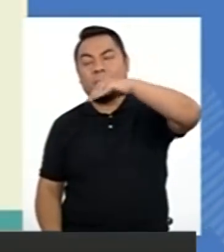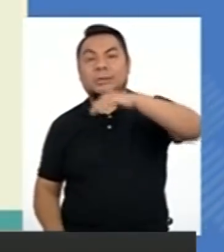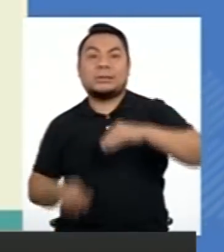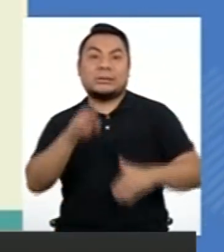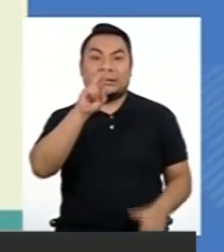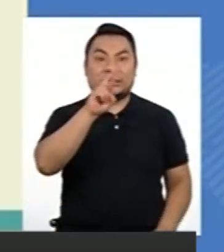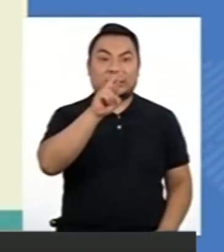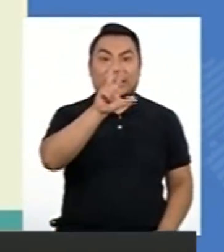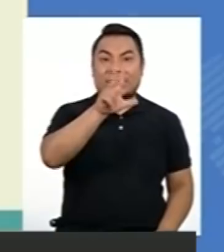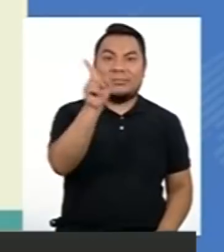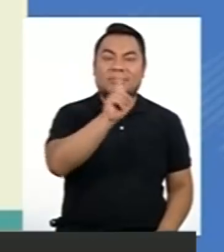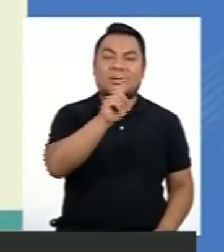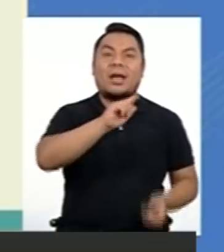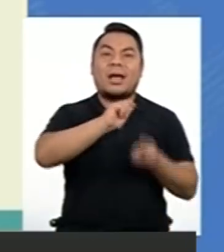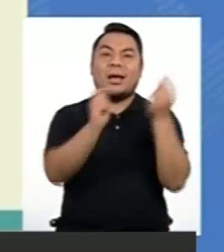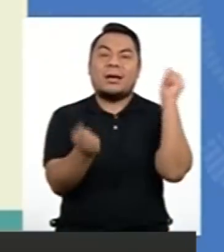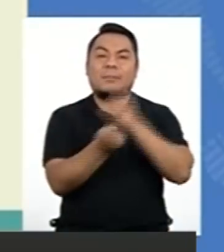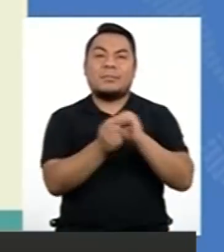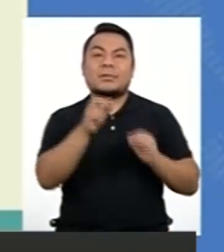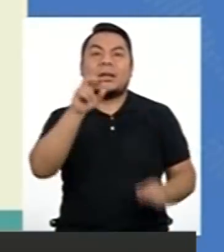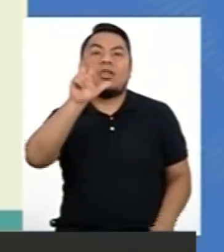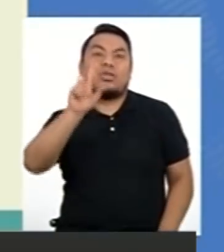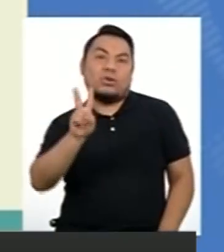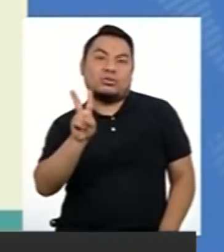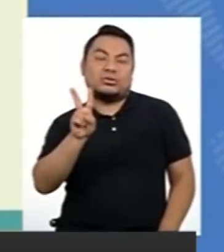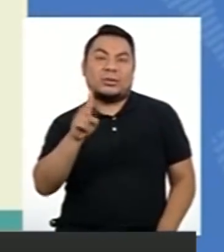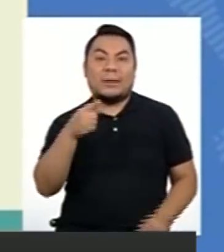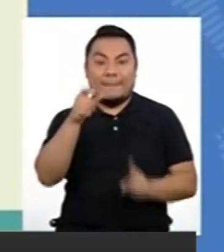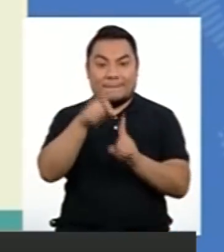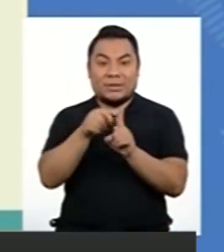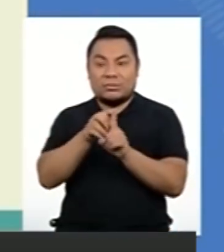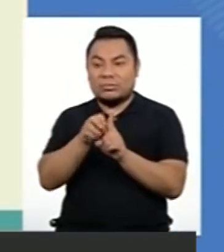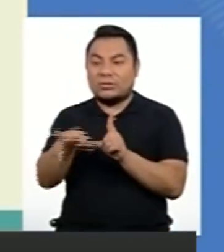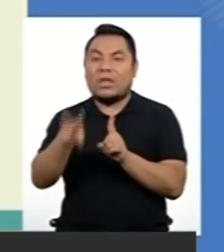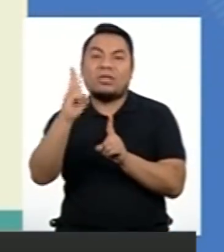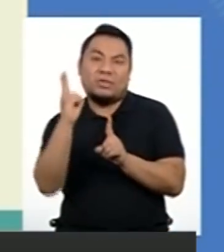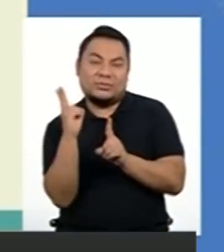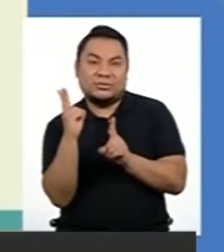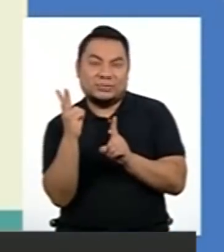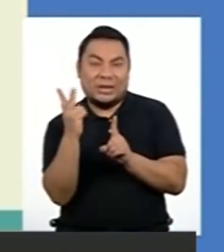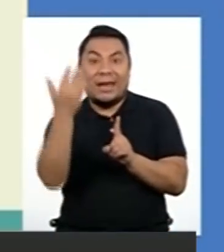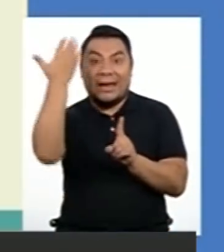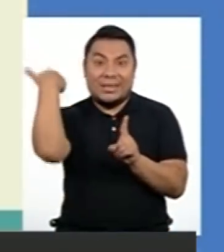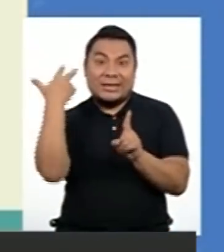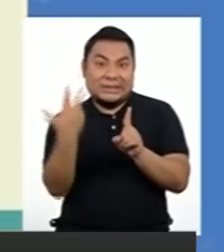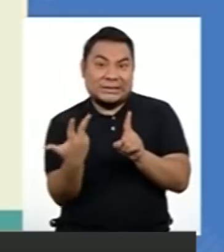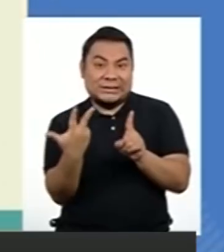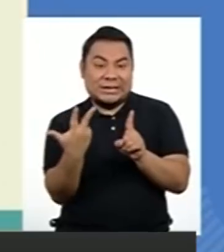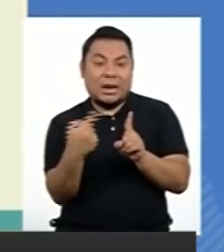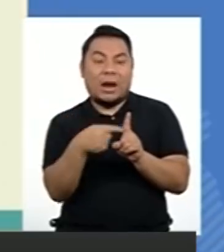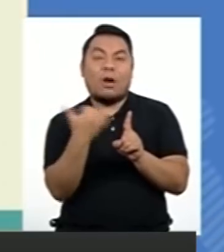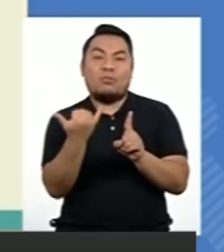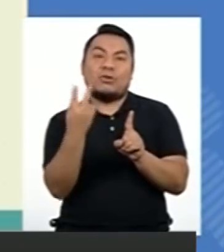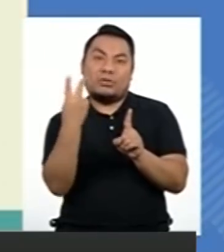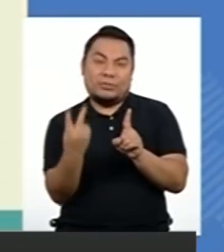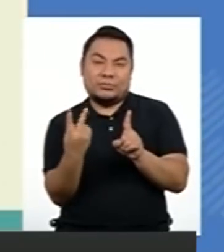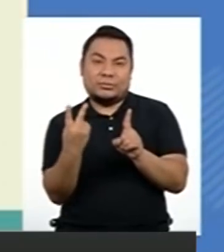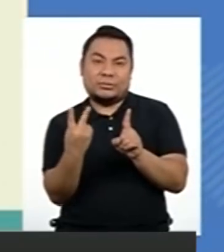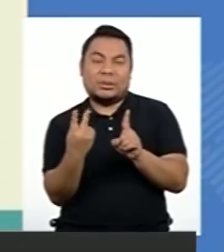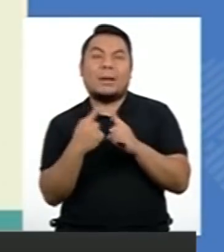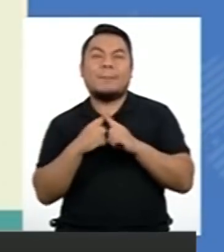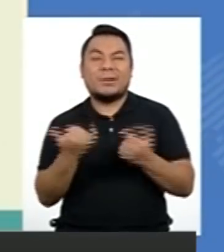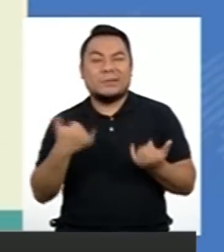decir, que cada persona ya contagiaba a 2, pero no es suficiente, y entonces incluso se nota en la